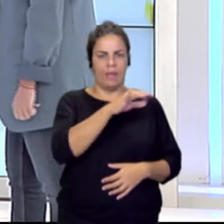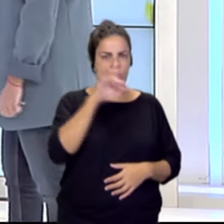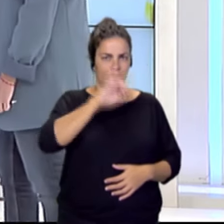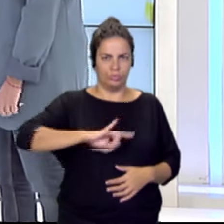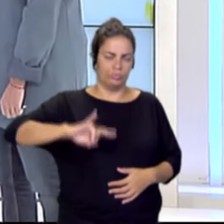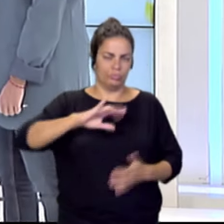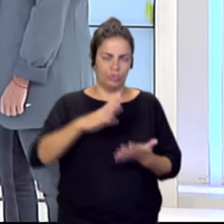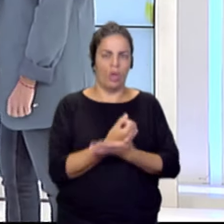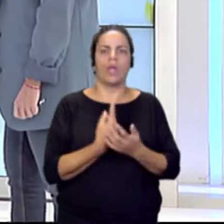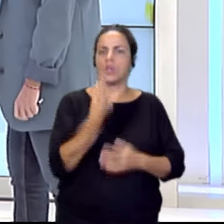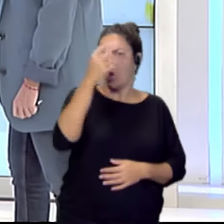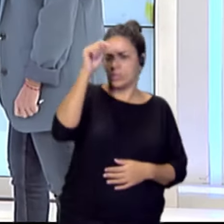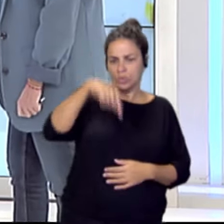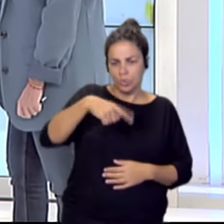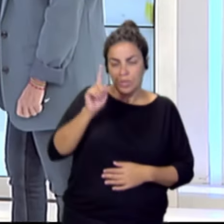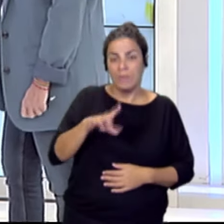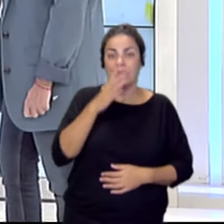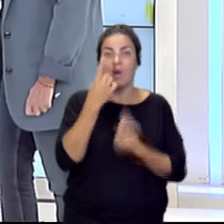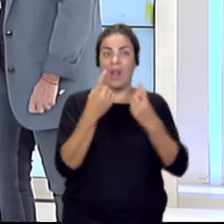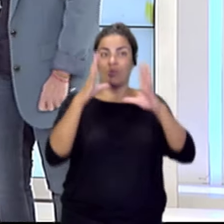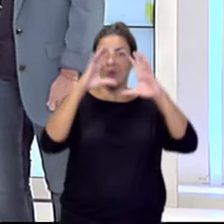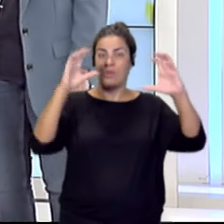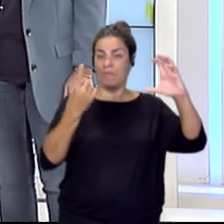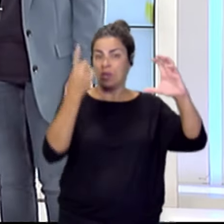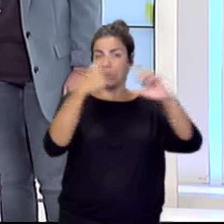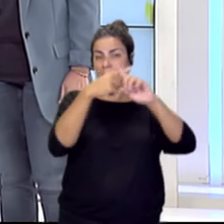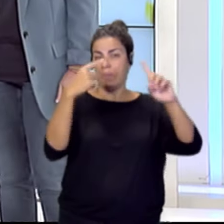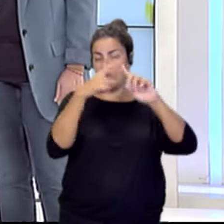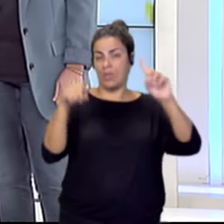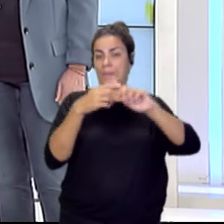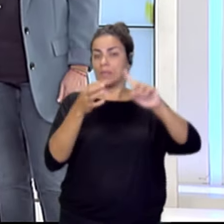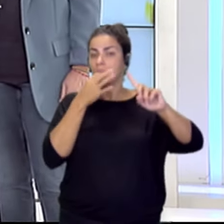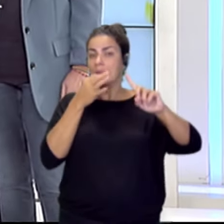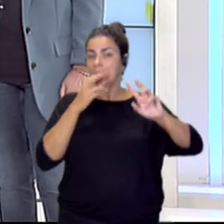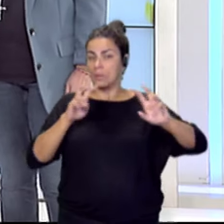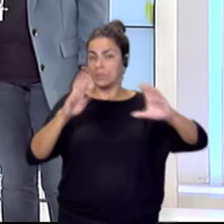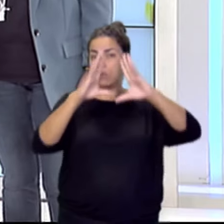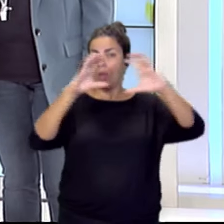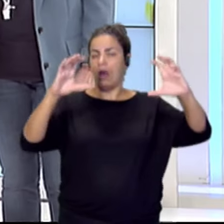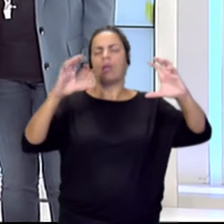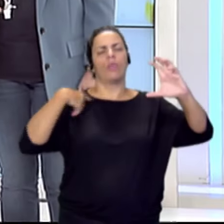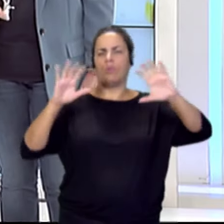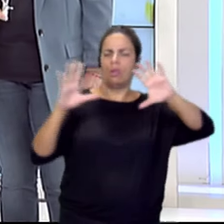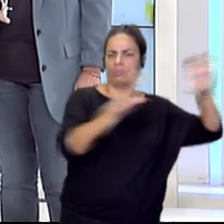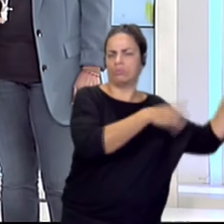sur, porque parte de las nubes que hay en el norte a mediodía y a primera hora de la tarde sí darán paso al sol.